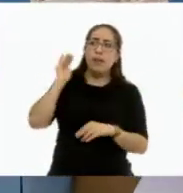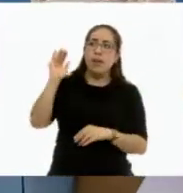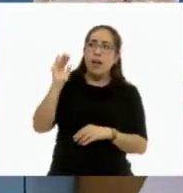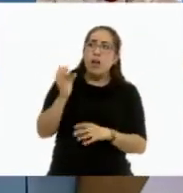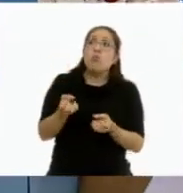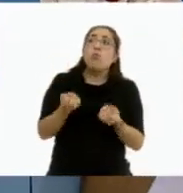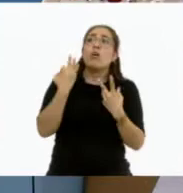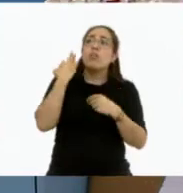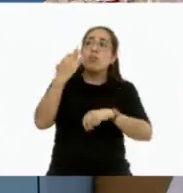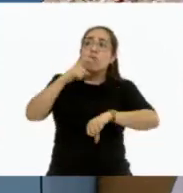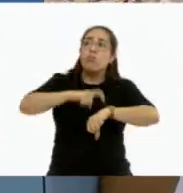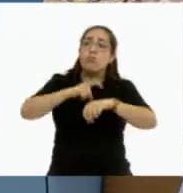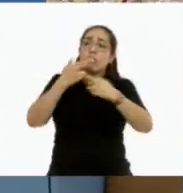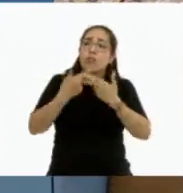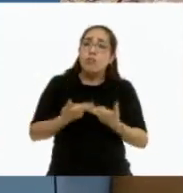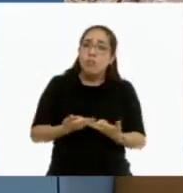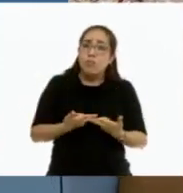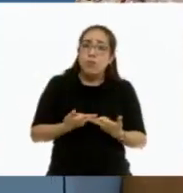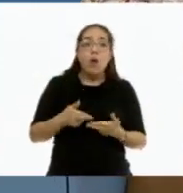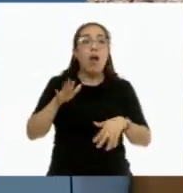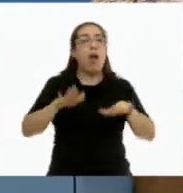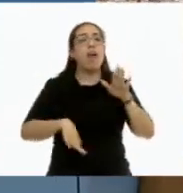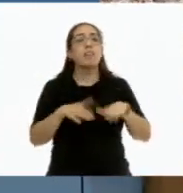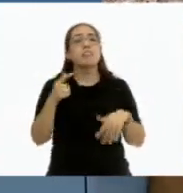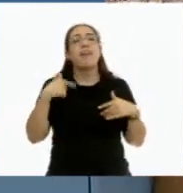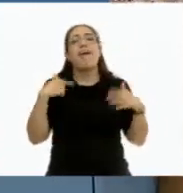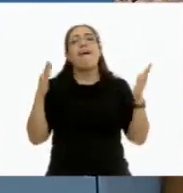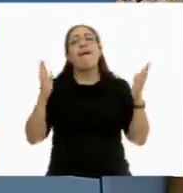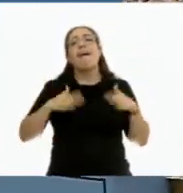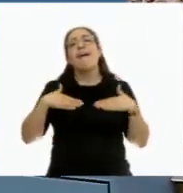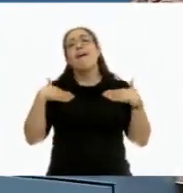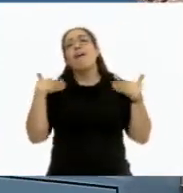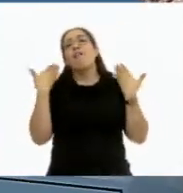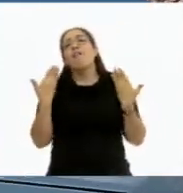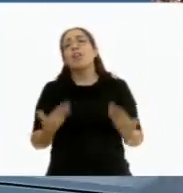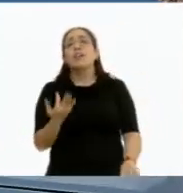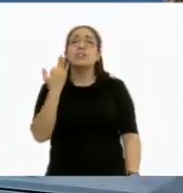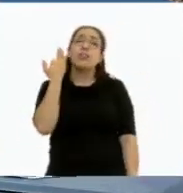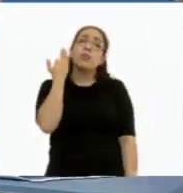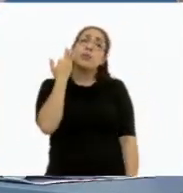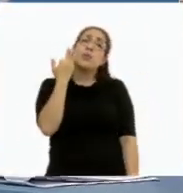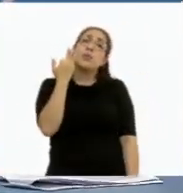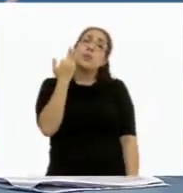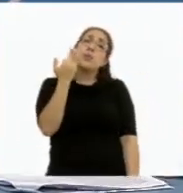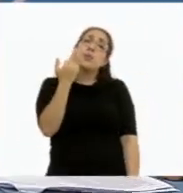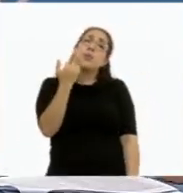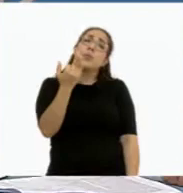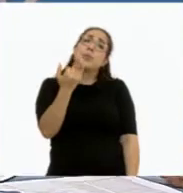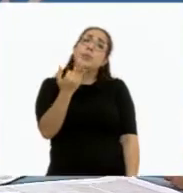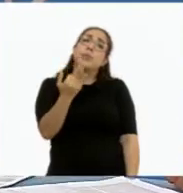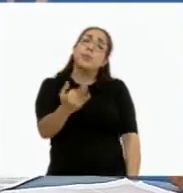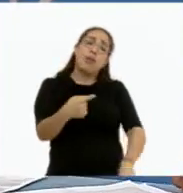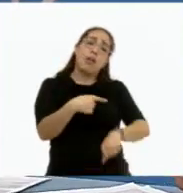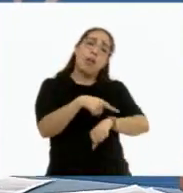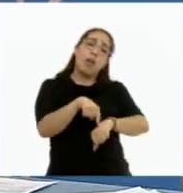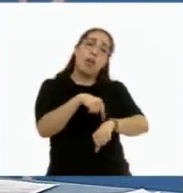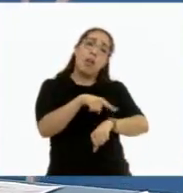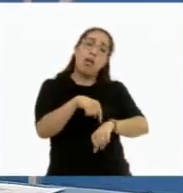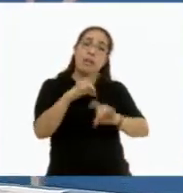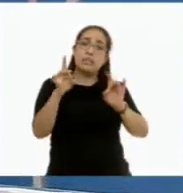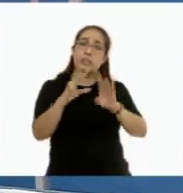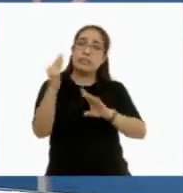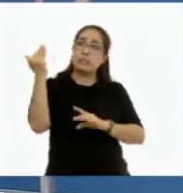Claro. Porque a veces nos confiamos y hacemos las cosas con mucha calma y de repente nos dicen que el tiempo ha